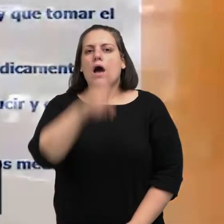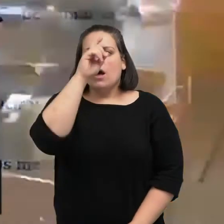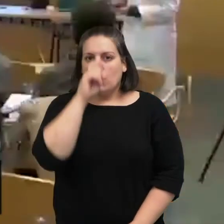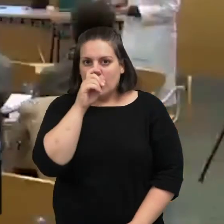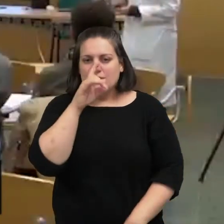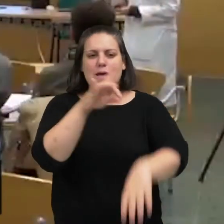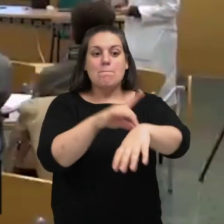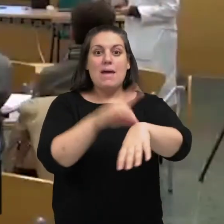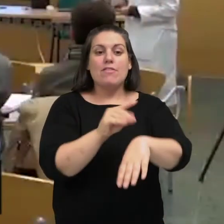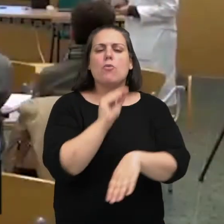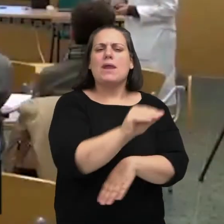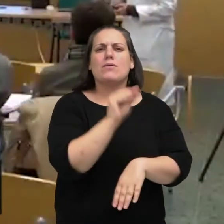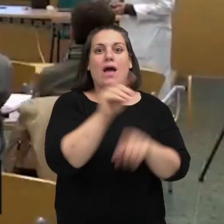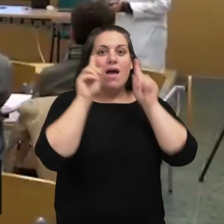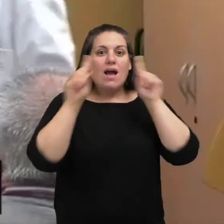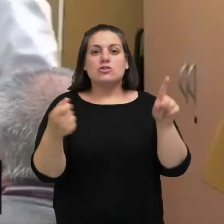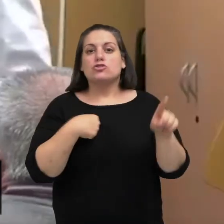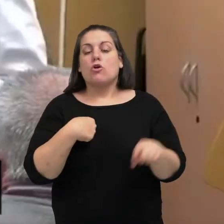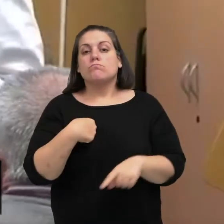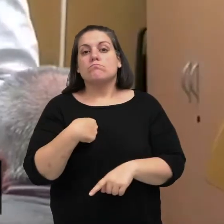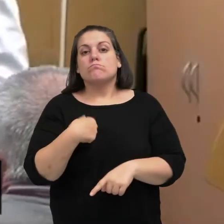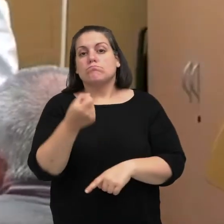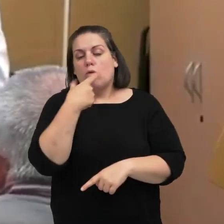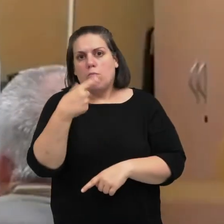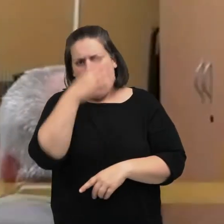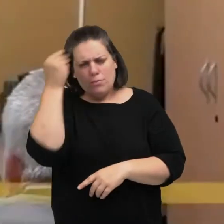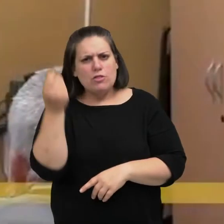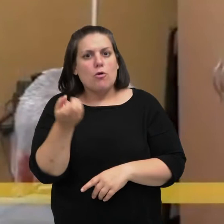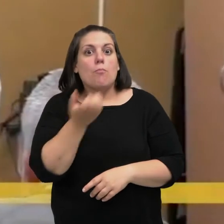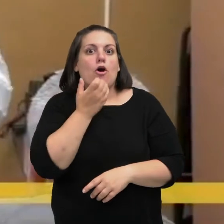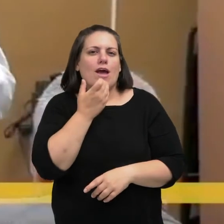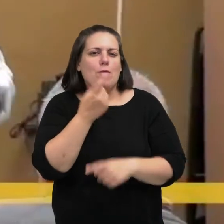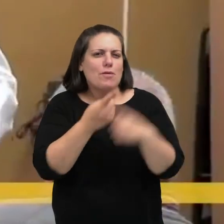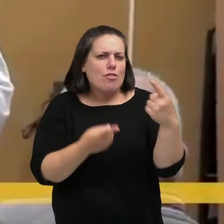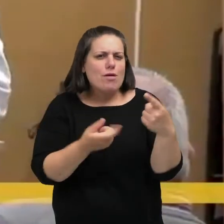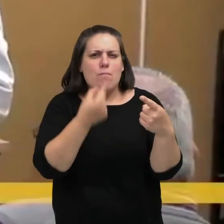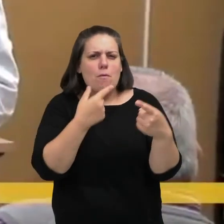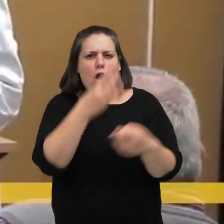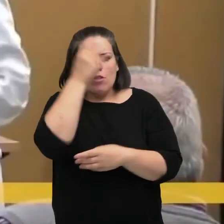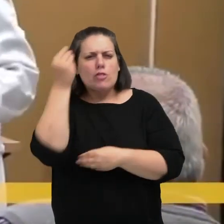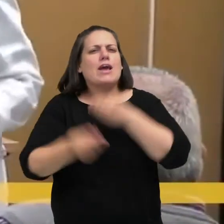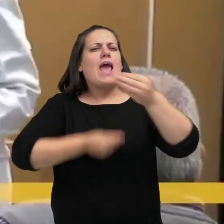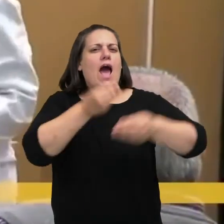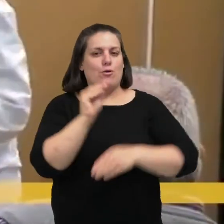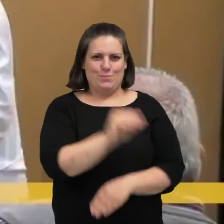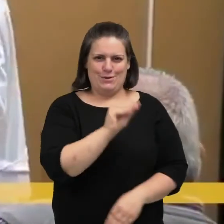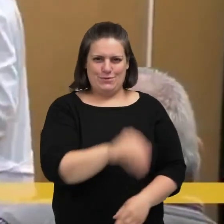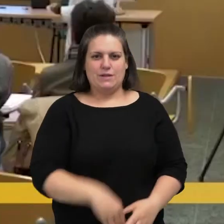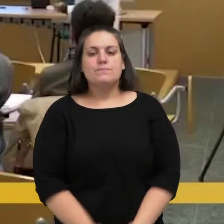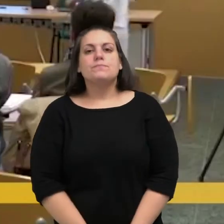médico, ¿qué hacen ustedes si olvidan tomarse una toma? ¿Qué ocurre si me olvido tomar la pastilla al mediodía? ¿Qué tengo que